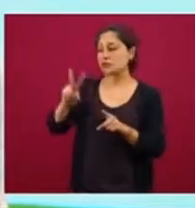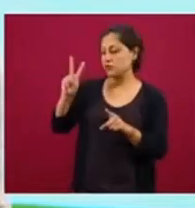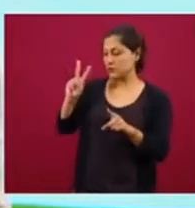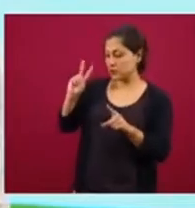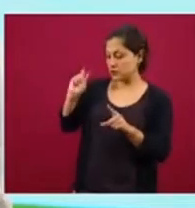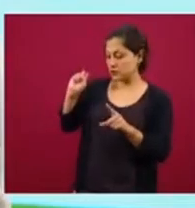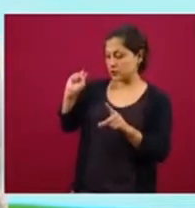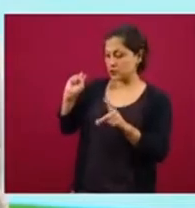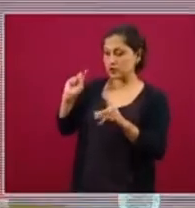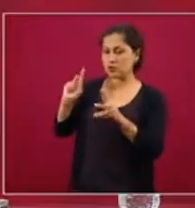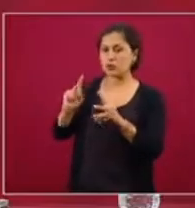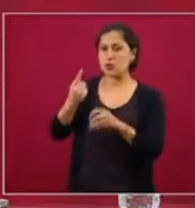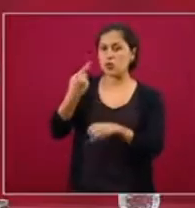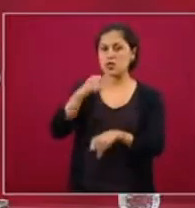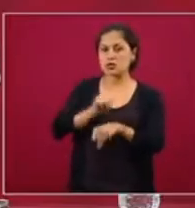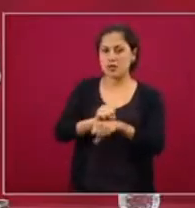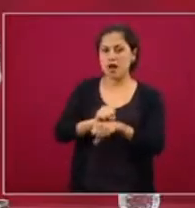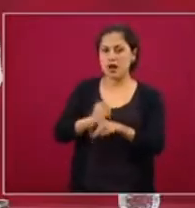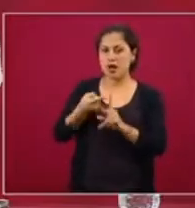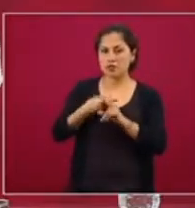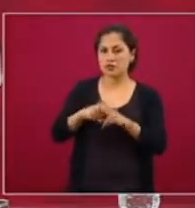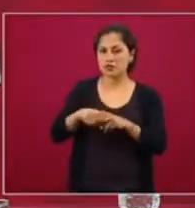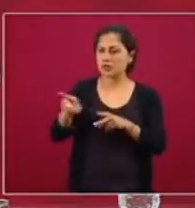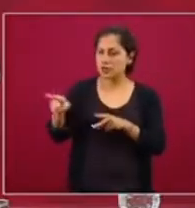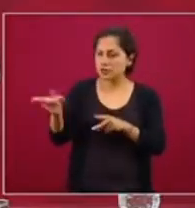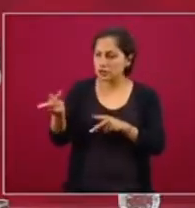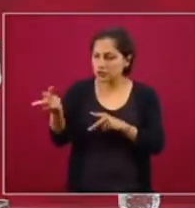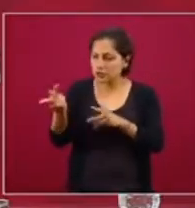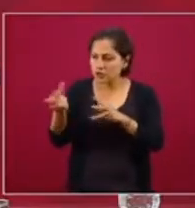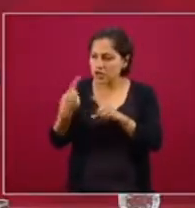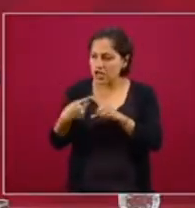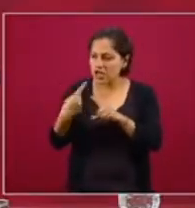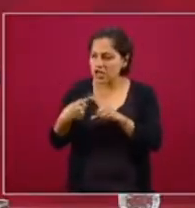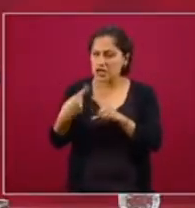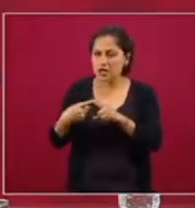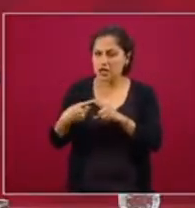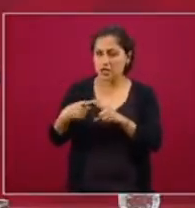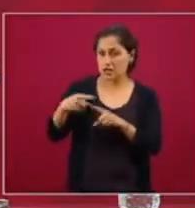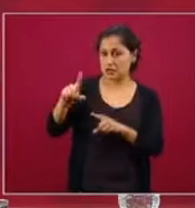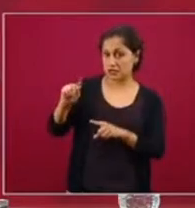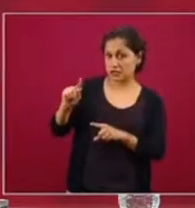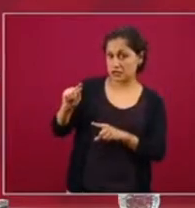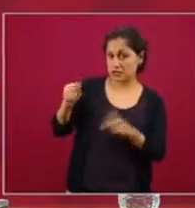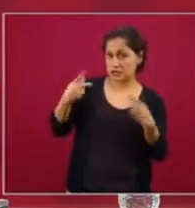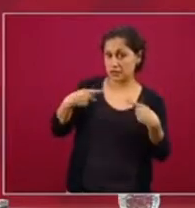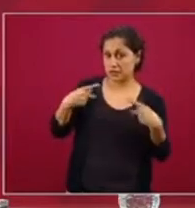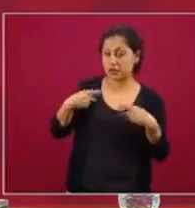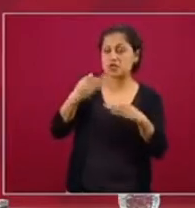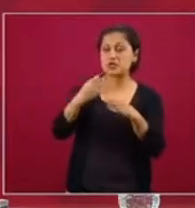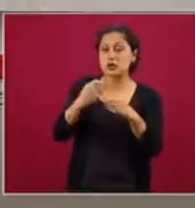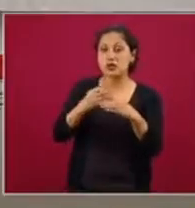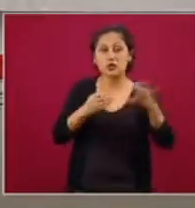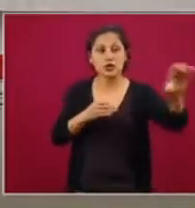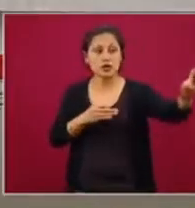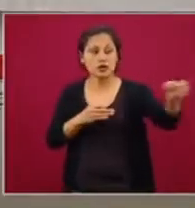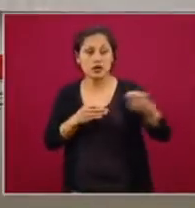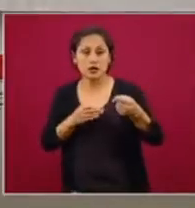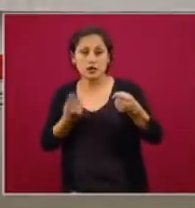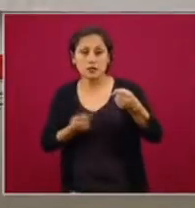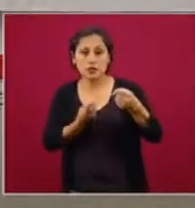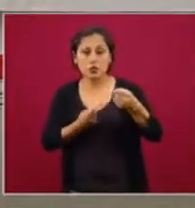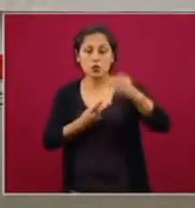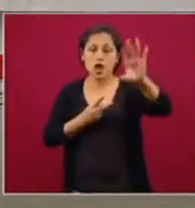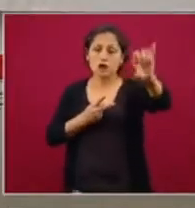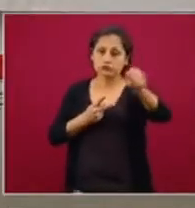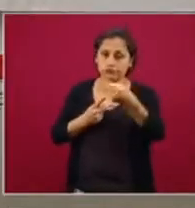inmediato previo, digamos, hace una semana. Pero ahora cada una de esas 70 personas están siendo entrevistadas y nos